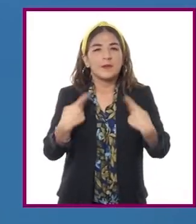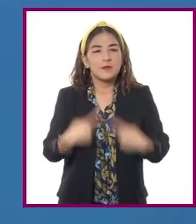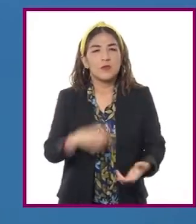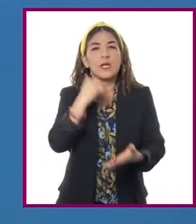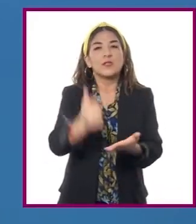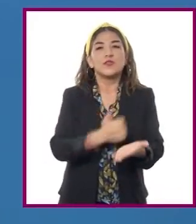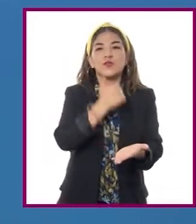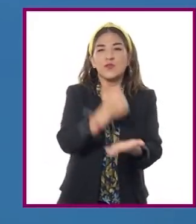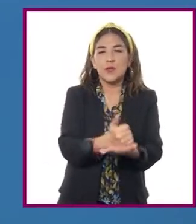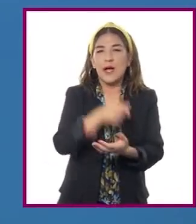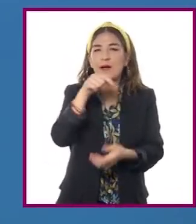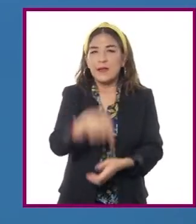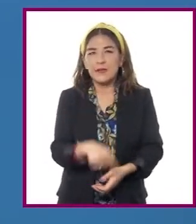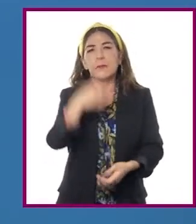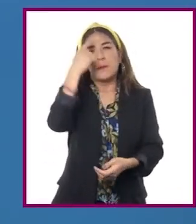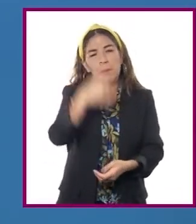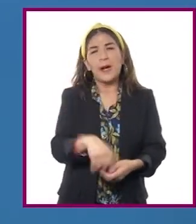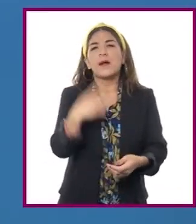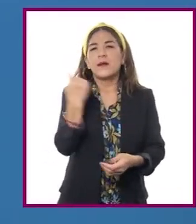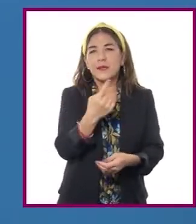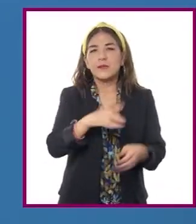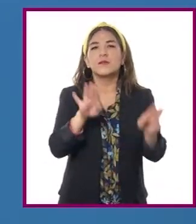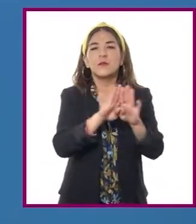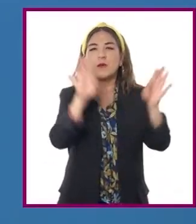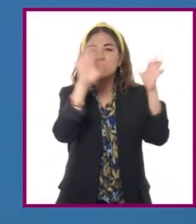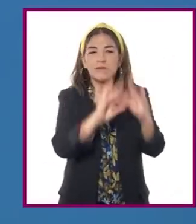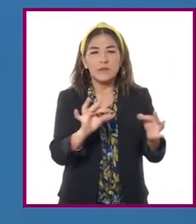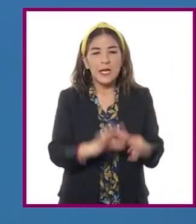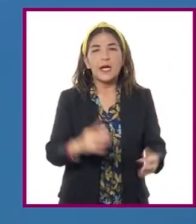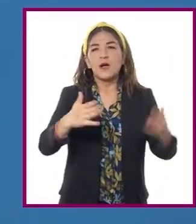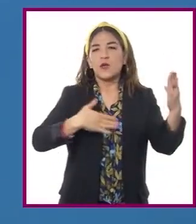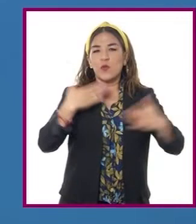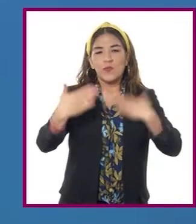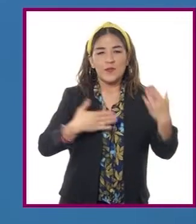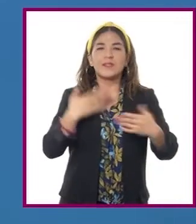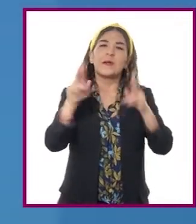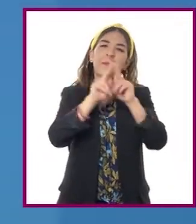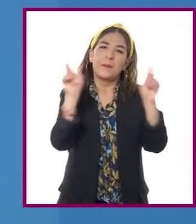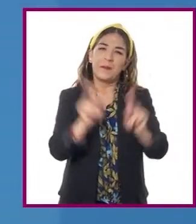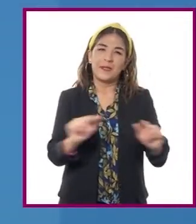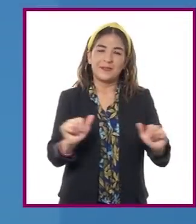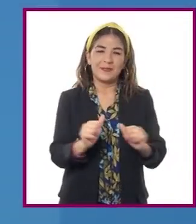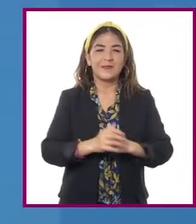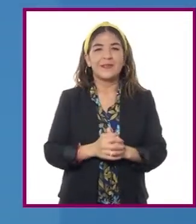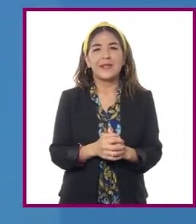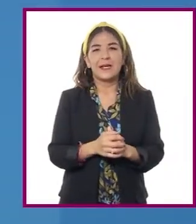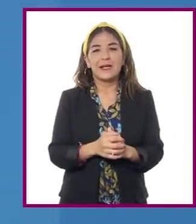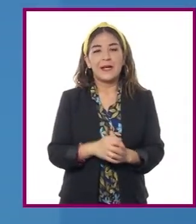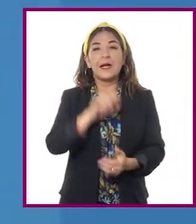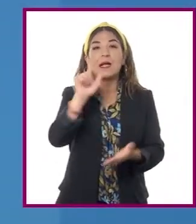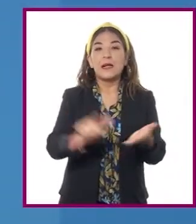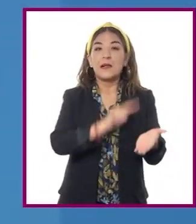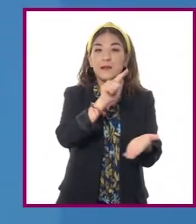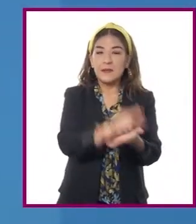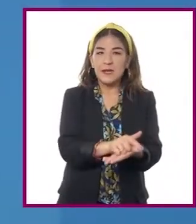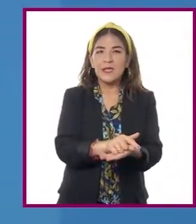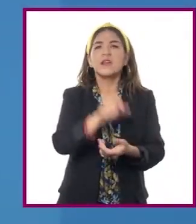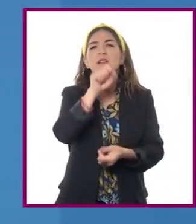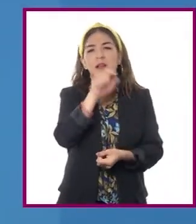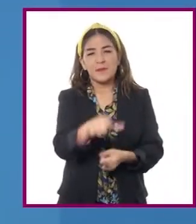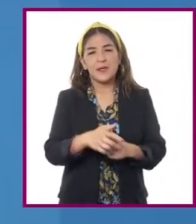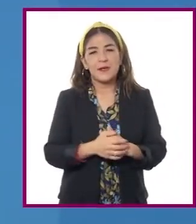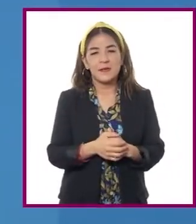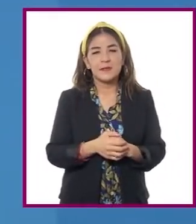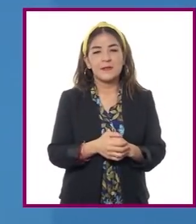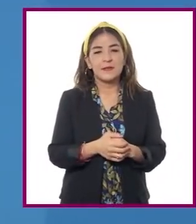ciudadanos para establecer condiciones que permitan la convivencia pacífica. Las leyes, por lo general,